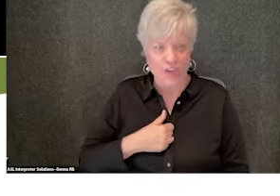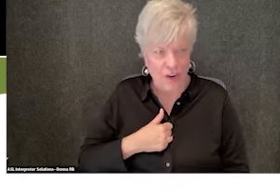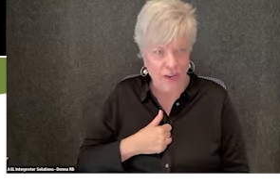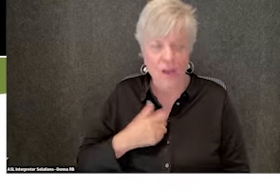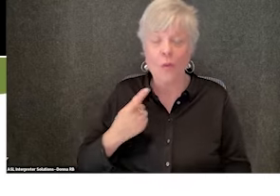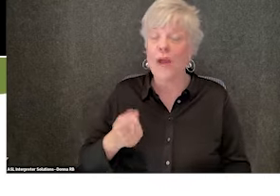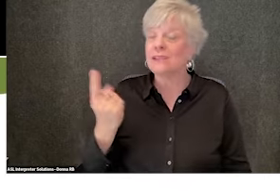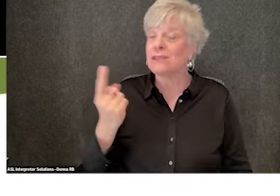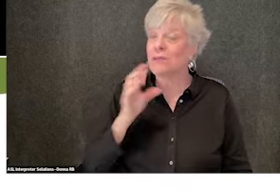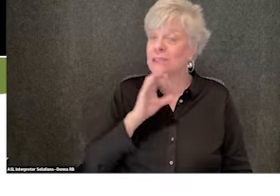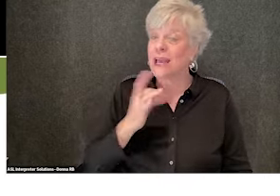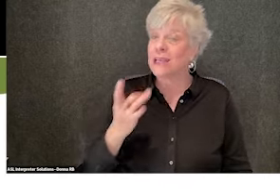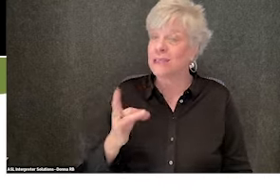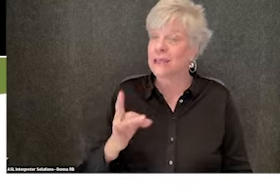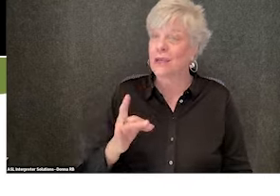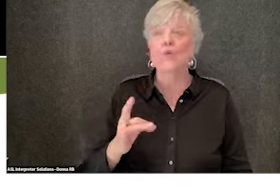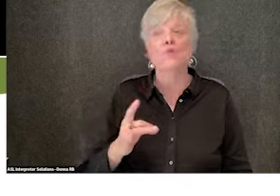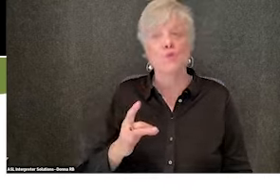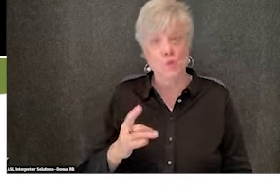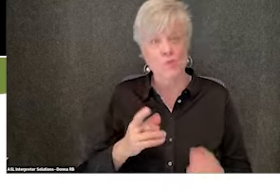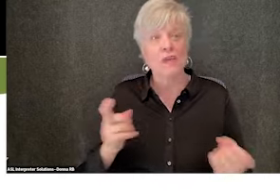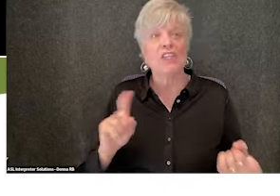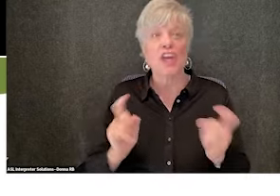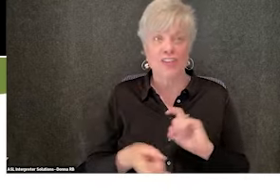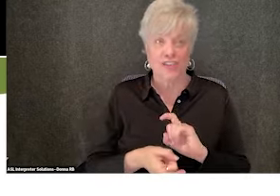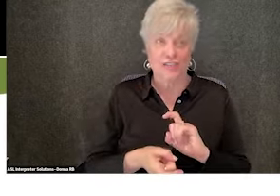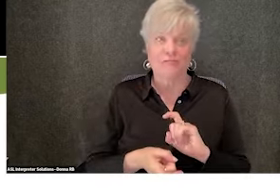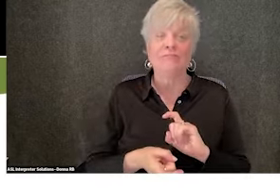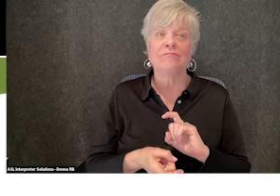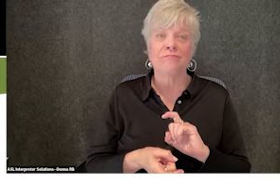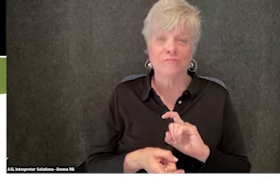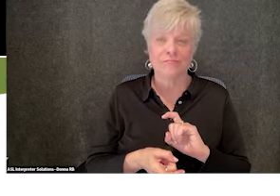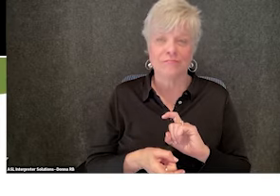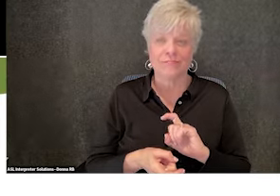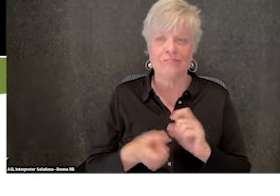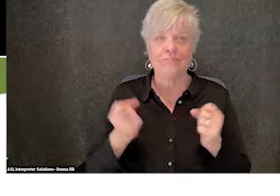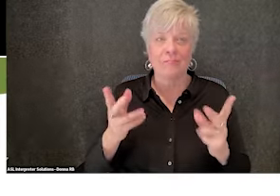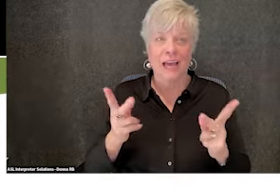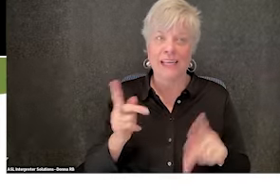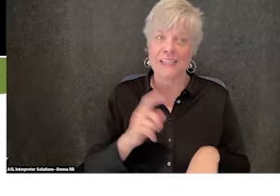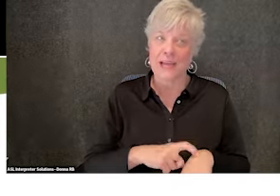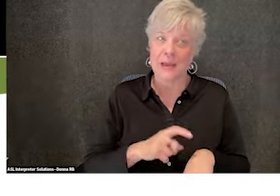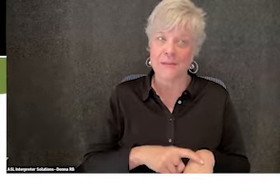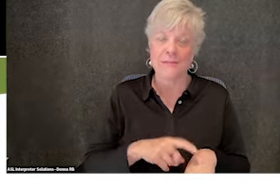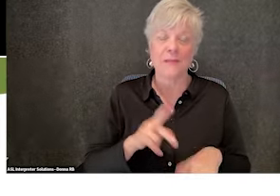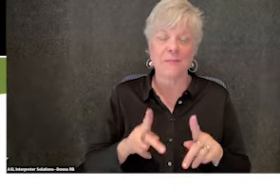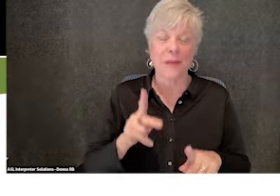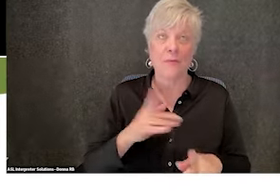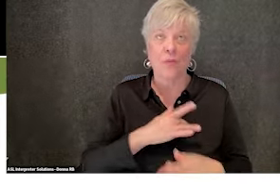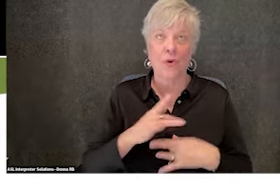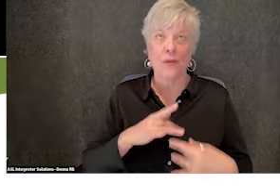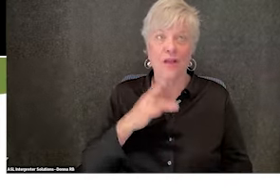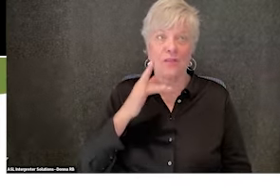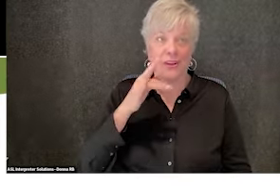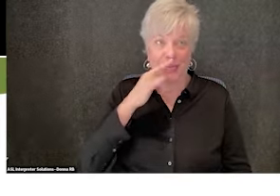tomar buenas decisiones o tomar malas decisiones o meterse en problemas, porque es como una cosa